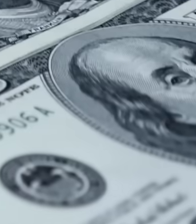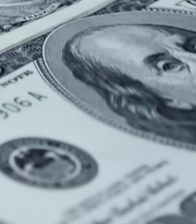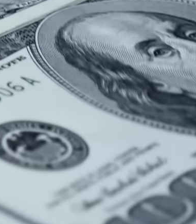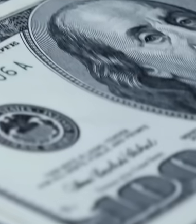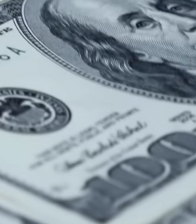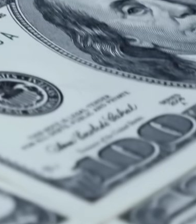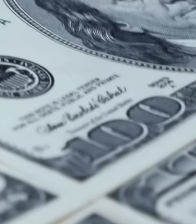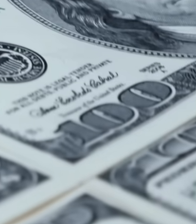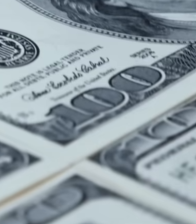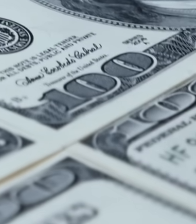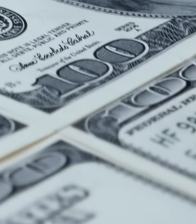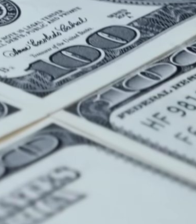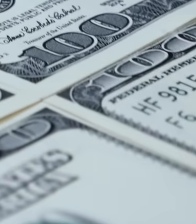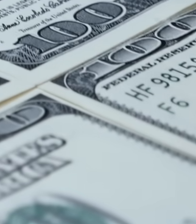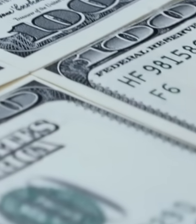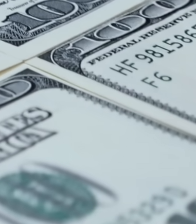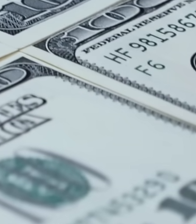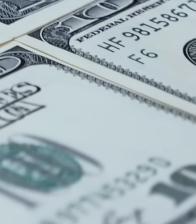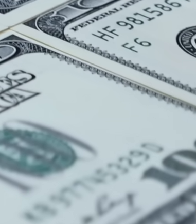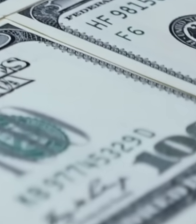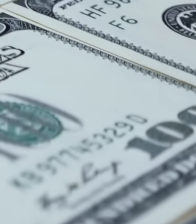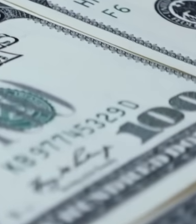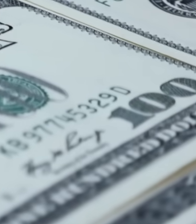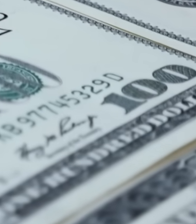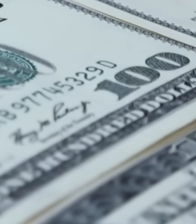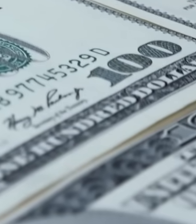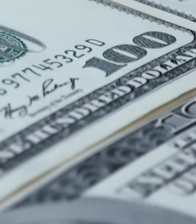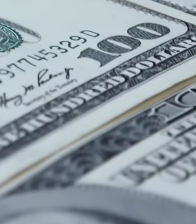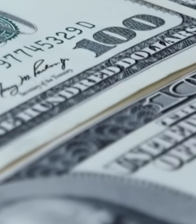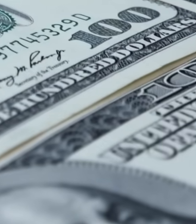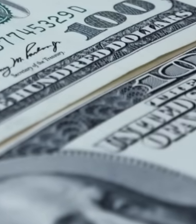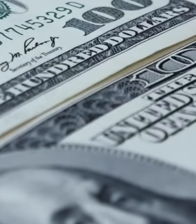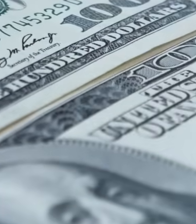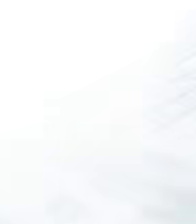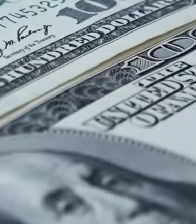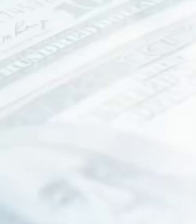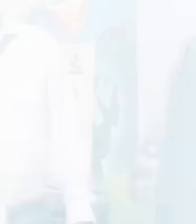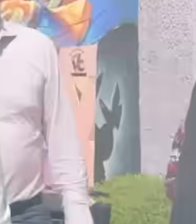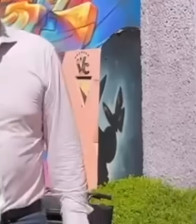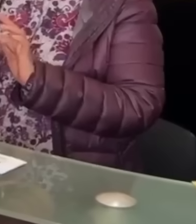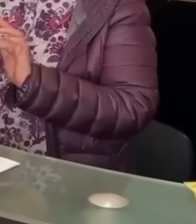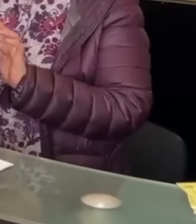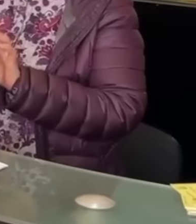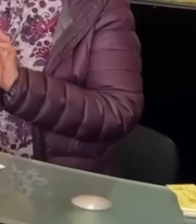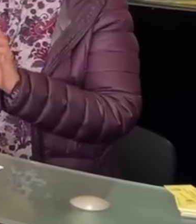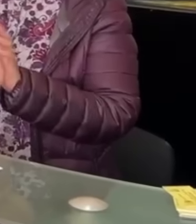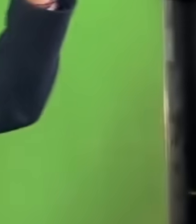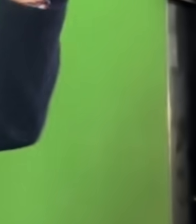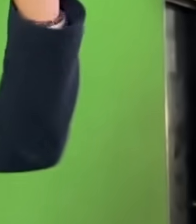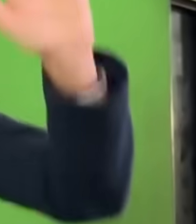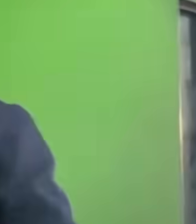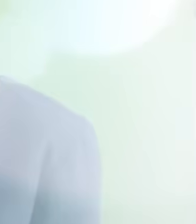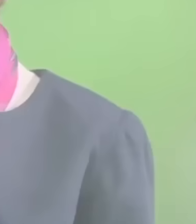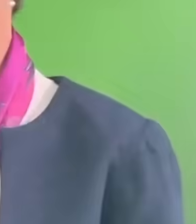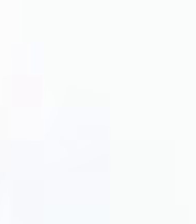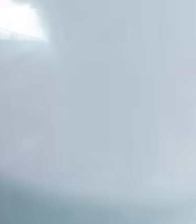Recalco que con este dinero que llegara a México, se puede pagar la pensión de las mujeres bienestar por un año entero, o en su